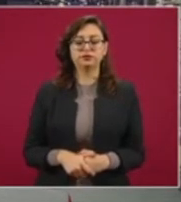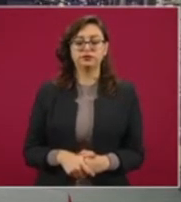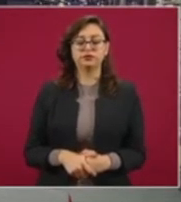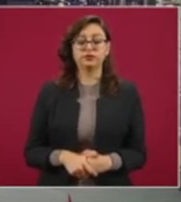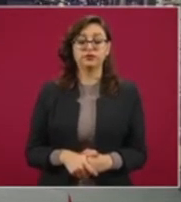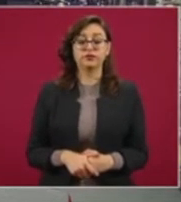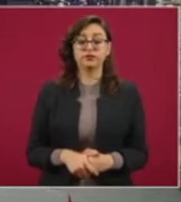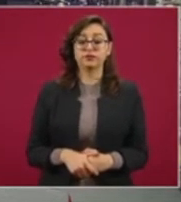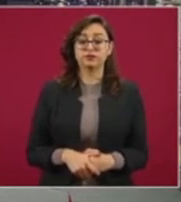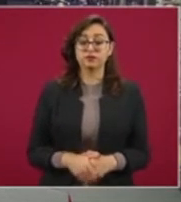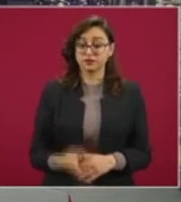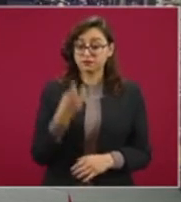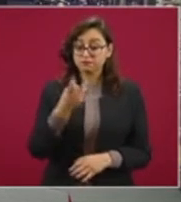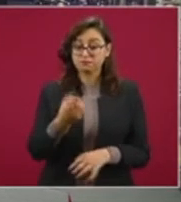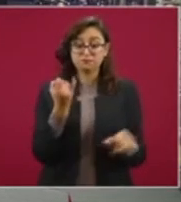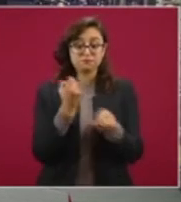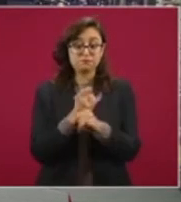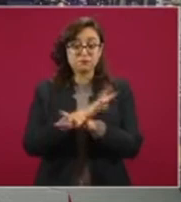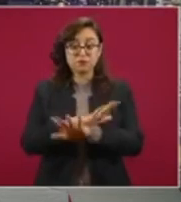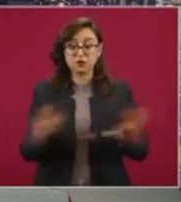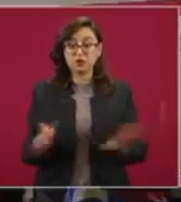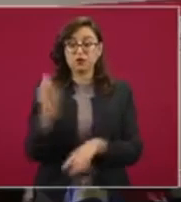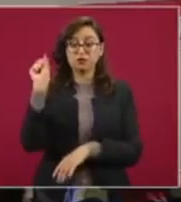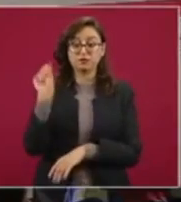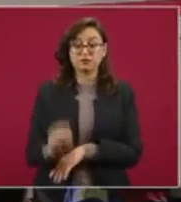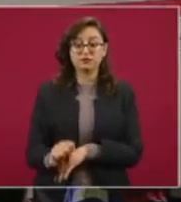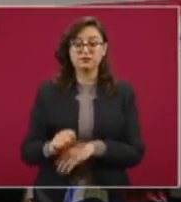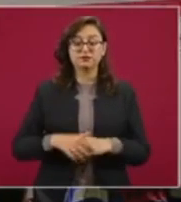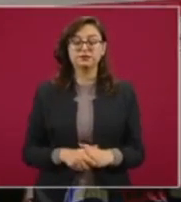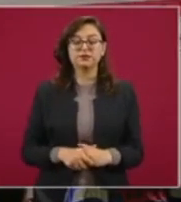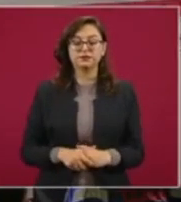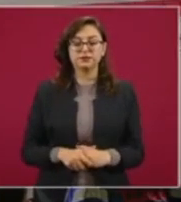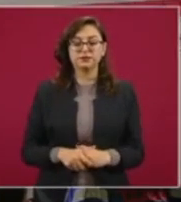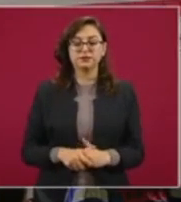Bueno, pues este es el informe en